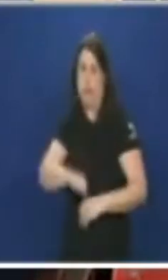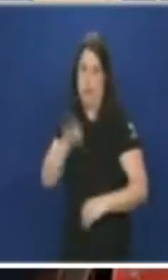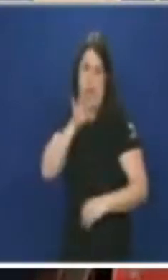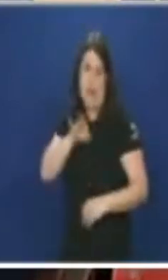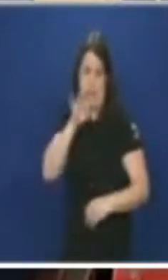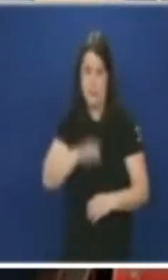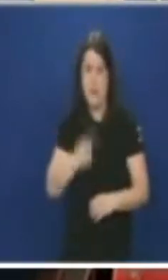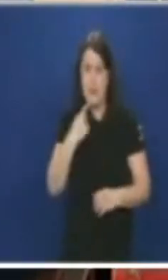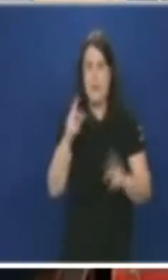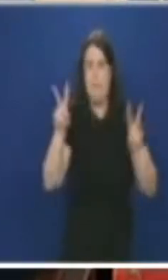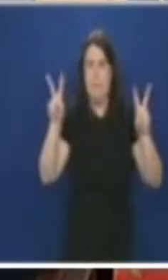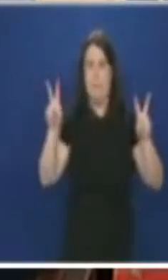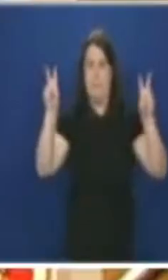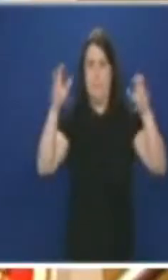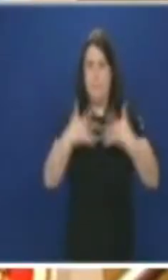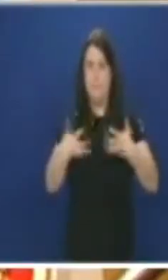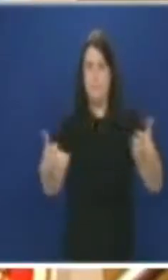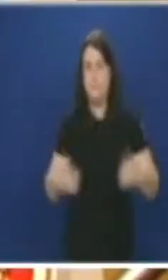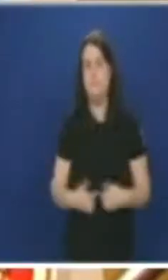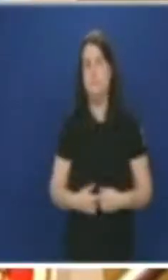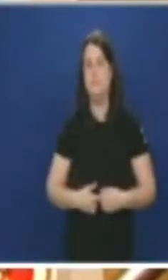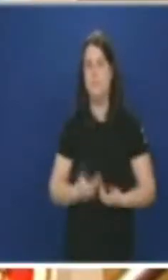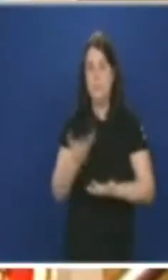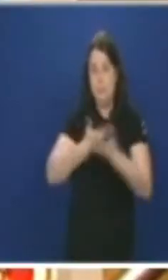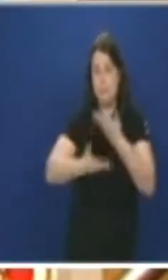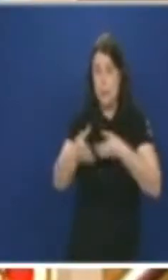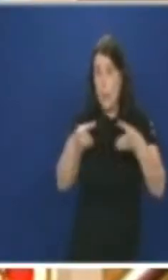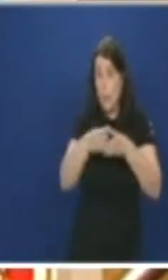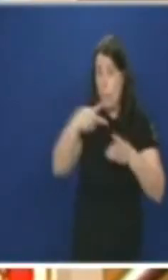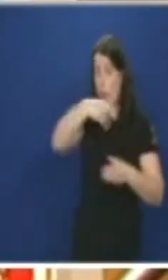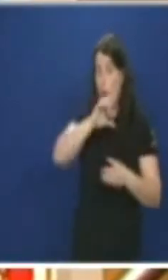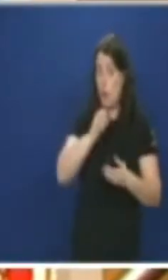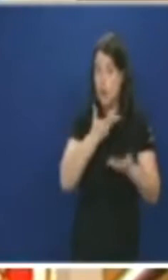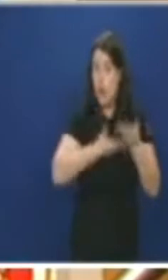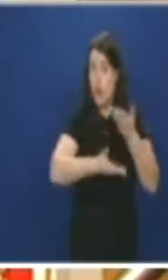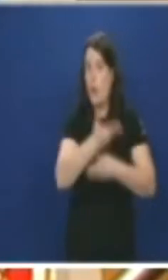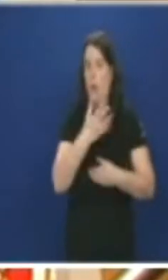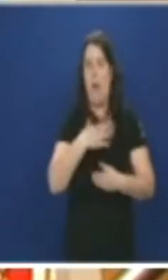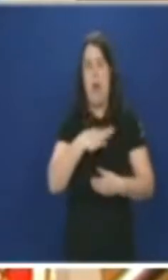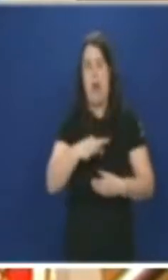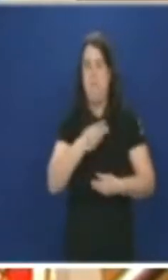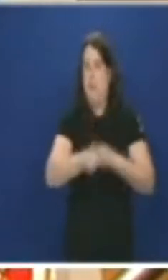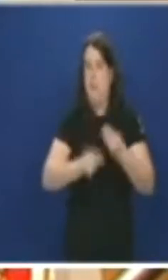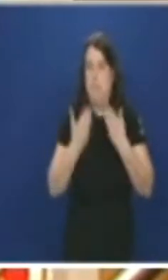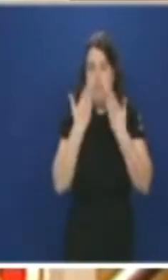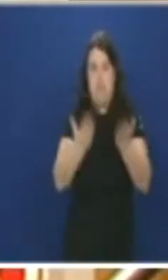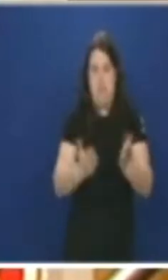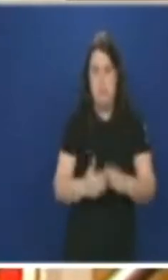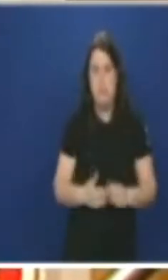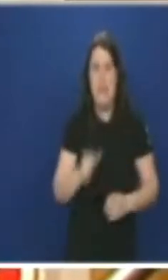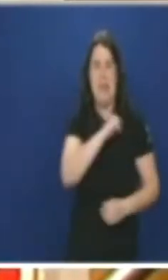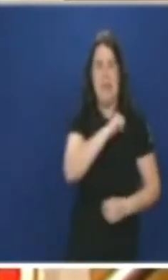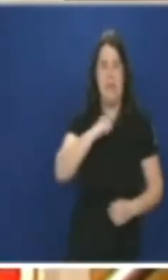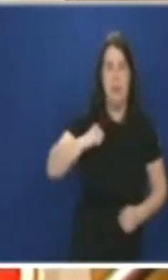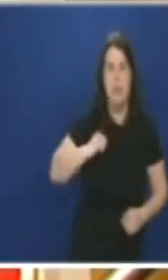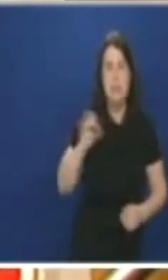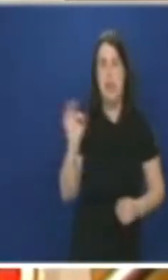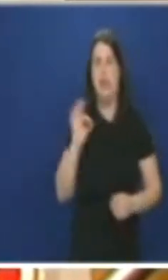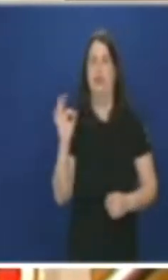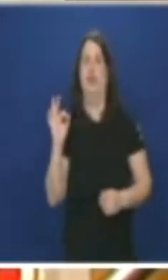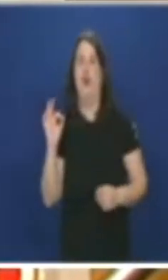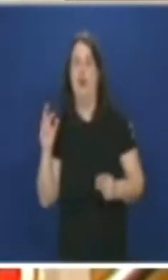Cito: "Os colaboradores de Nós poden ser o que lles pete, individualistas ou